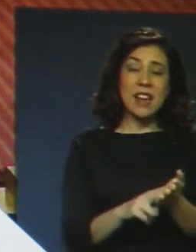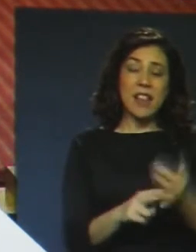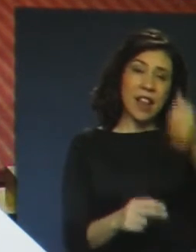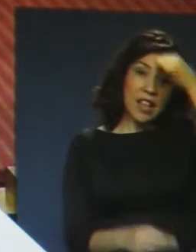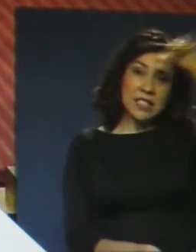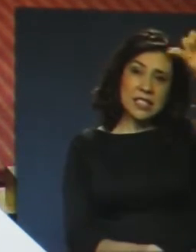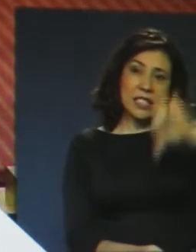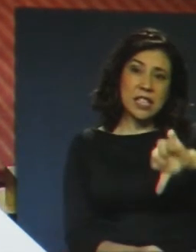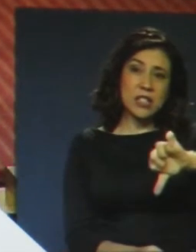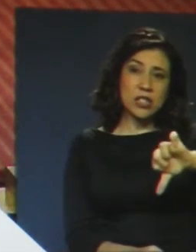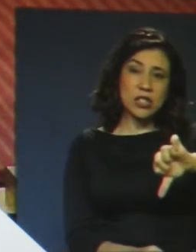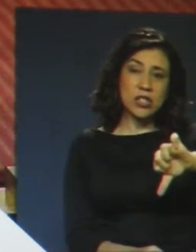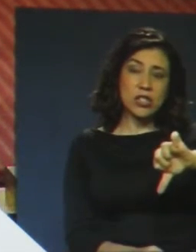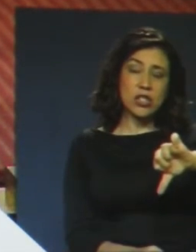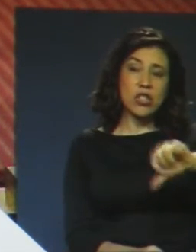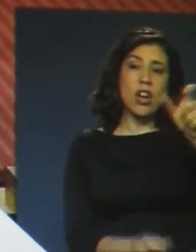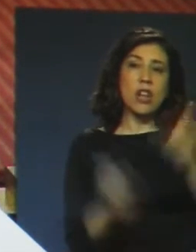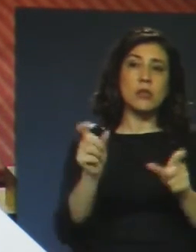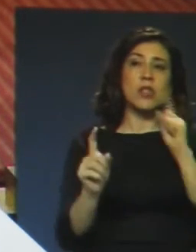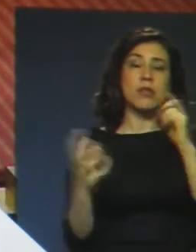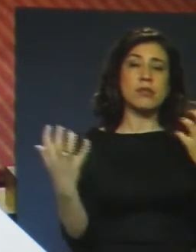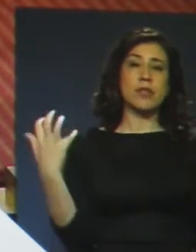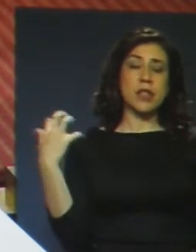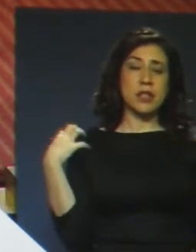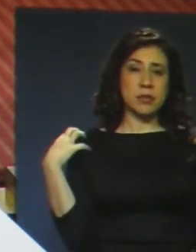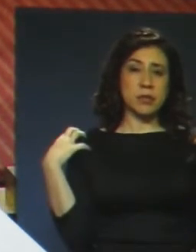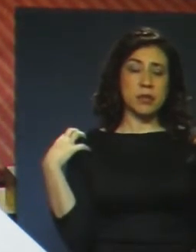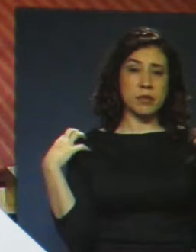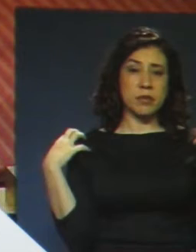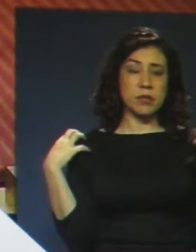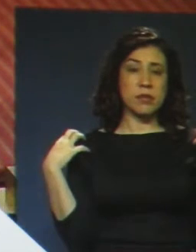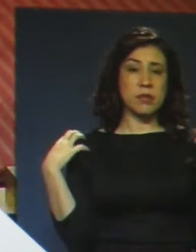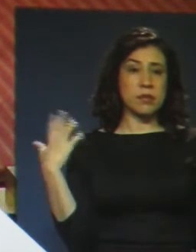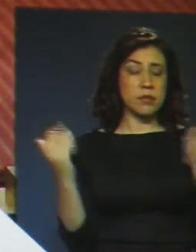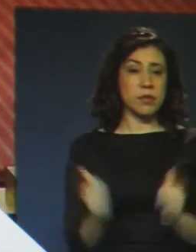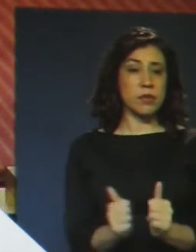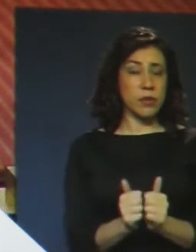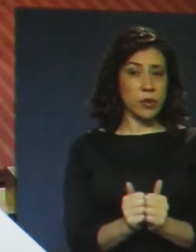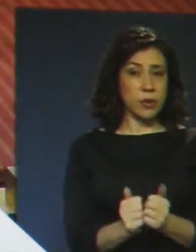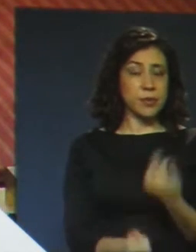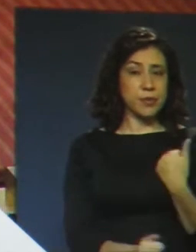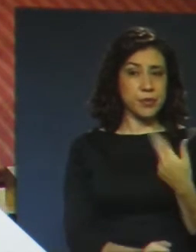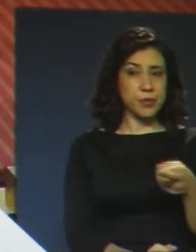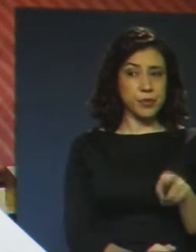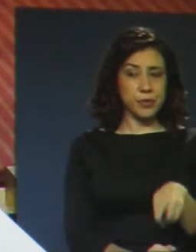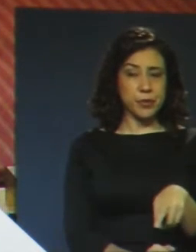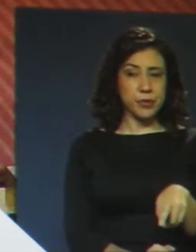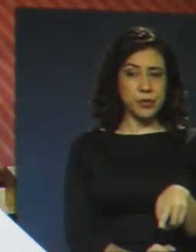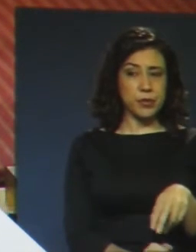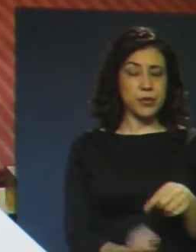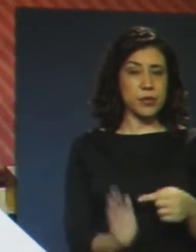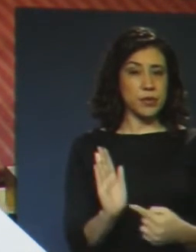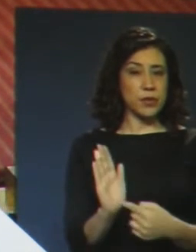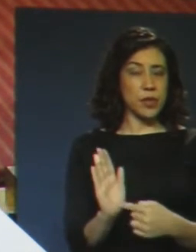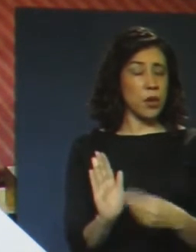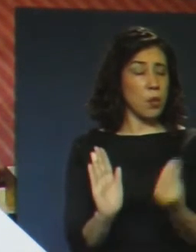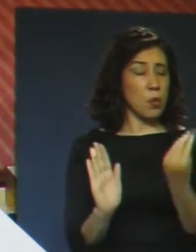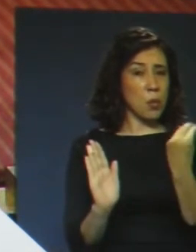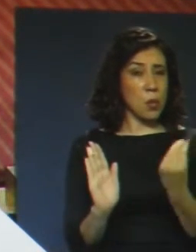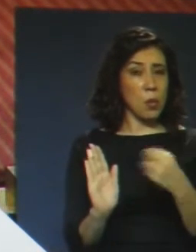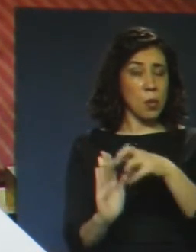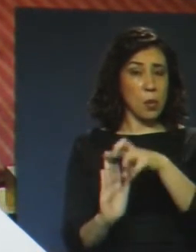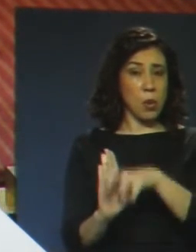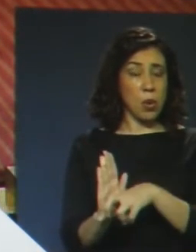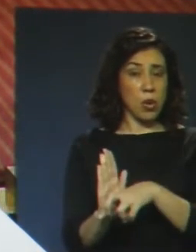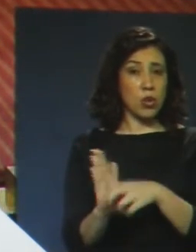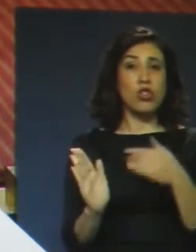sanciones a quienes les corresponde. Entonces, estimados colegas, insisto, siendo este un excelente proyecto,